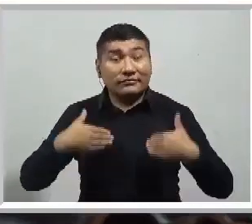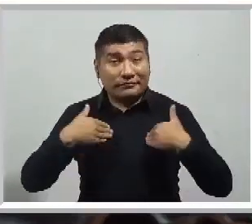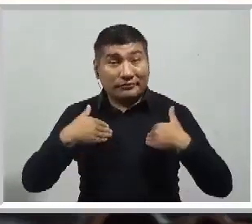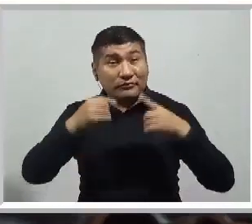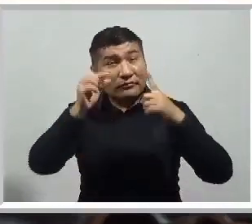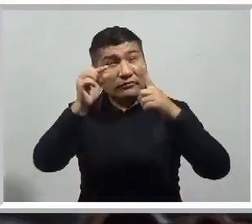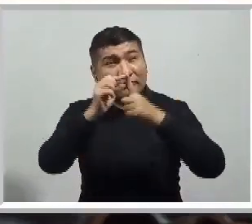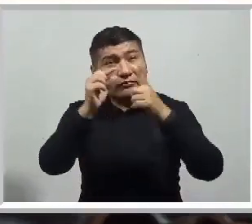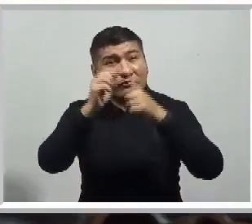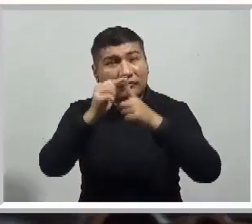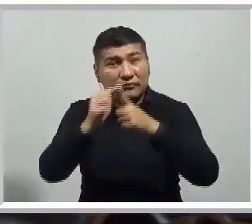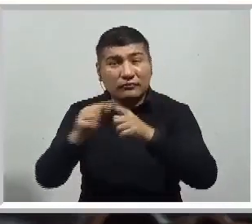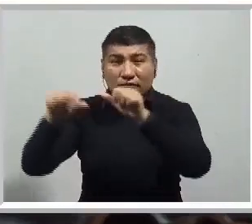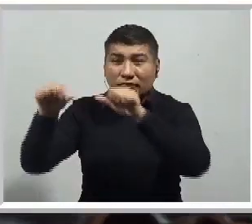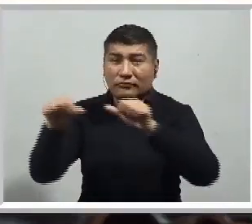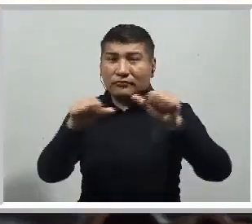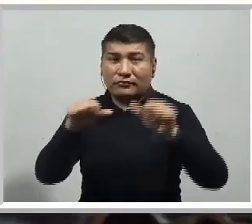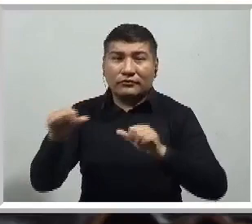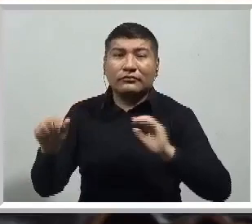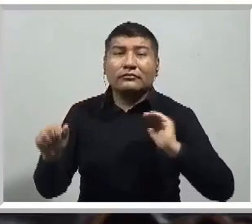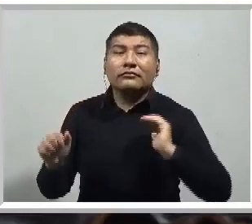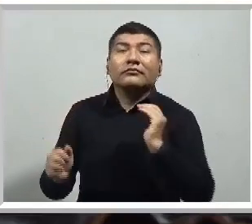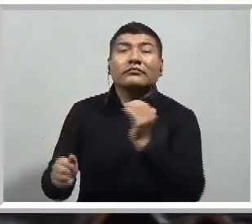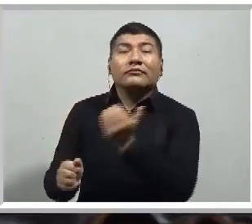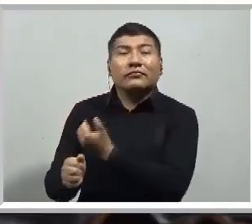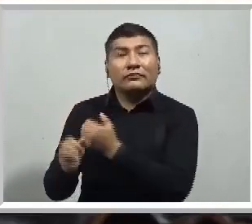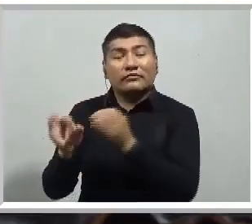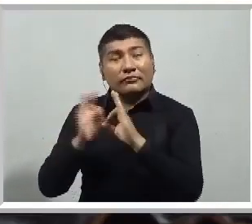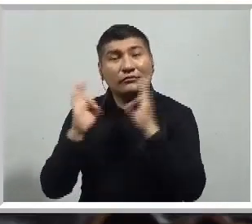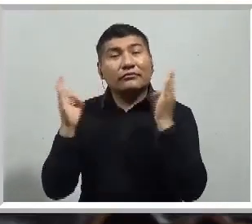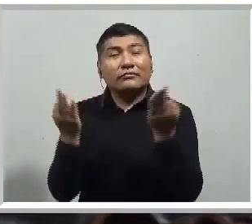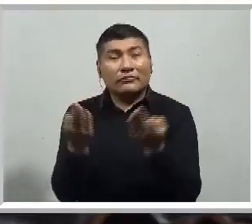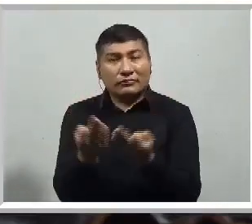palabras y acciones en nuestra familia,